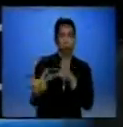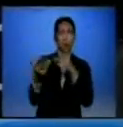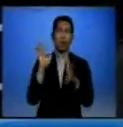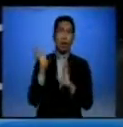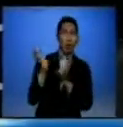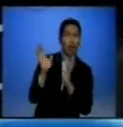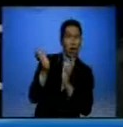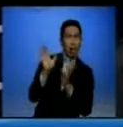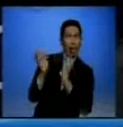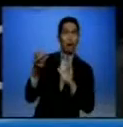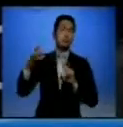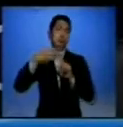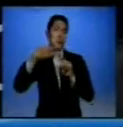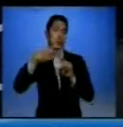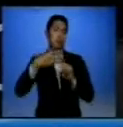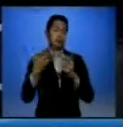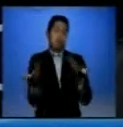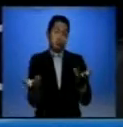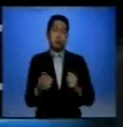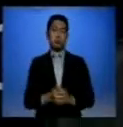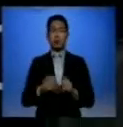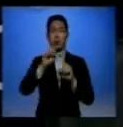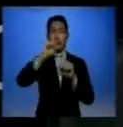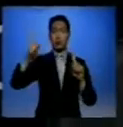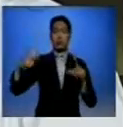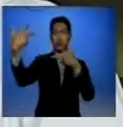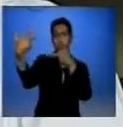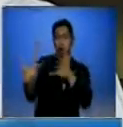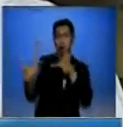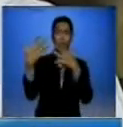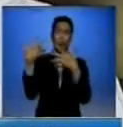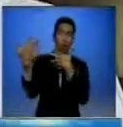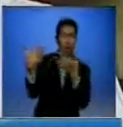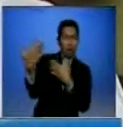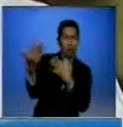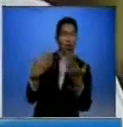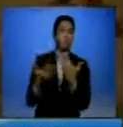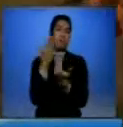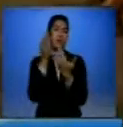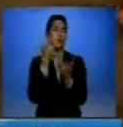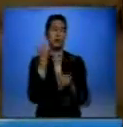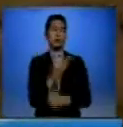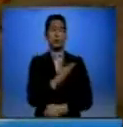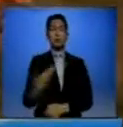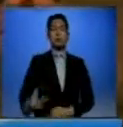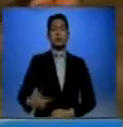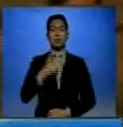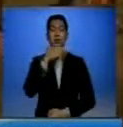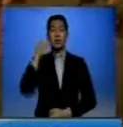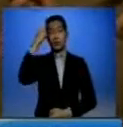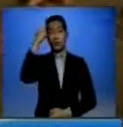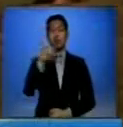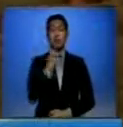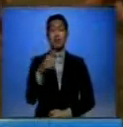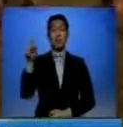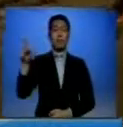7.281 audiencias utilizando el sistema de videoconferencia. Por otro lado, el presidente Correa dijo que los PPLs